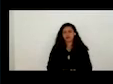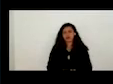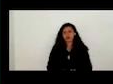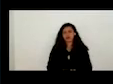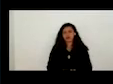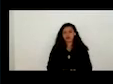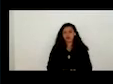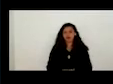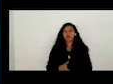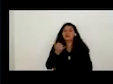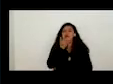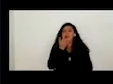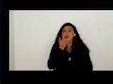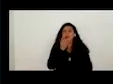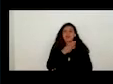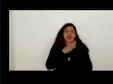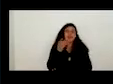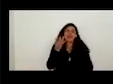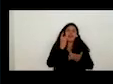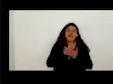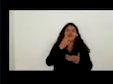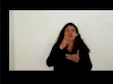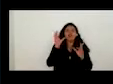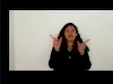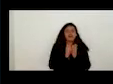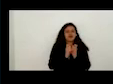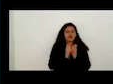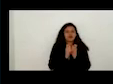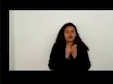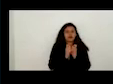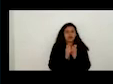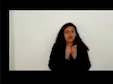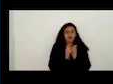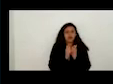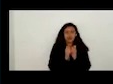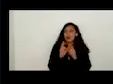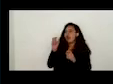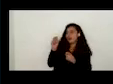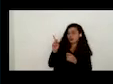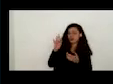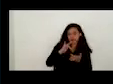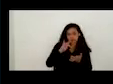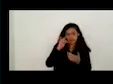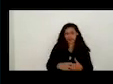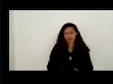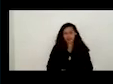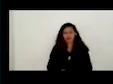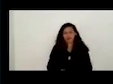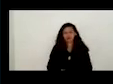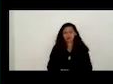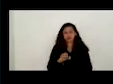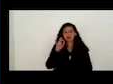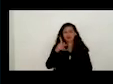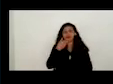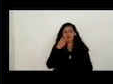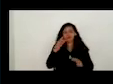Hay una disculpa, pero bueno, nada más era todo, Ajá. sí, gracias. Ok, Regina, pues excelente, creo